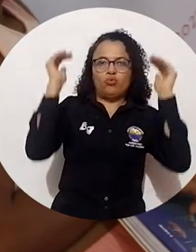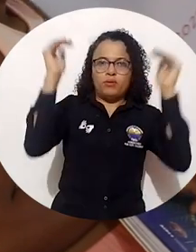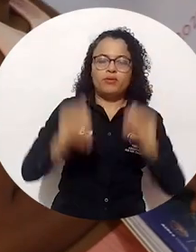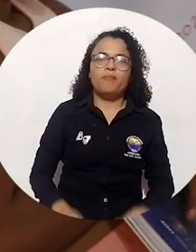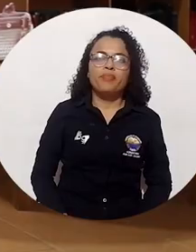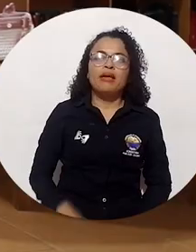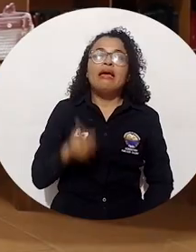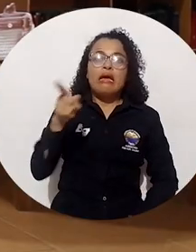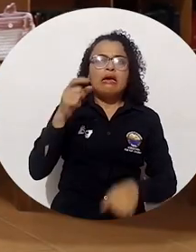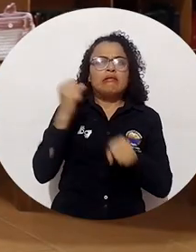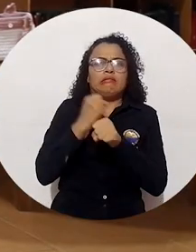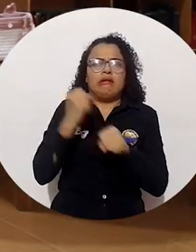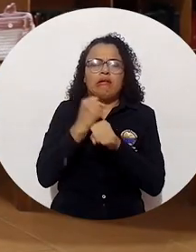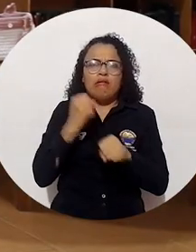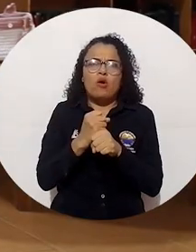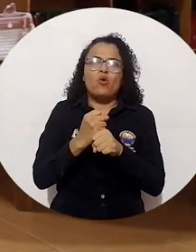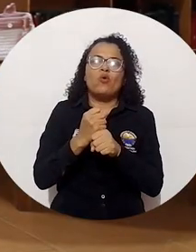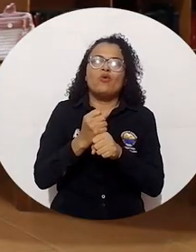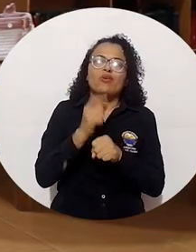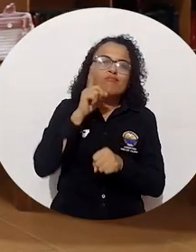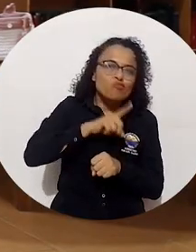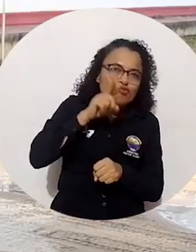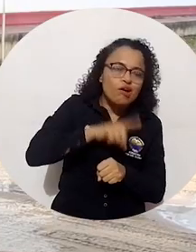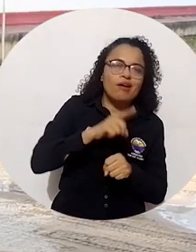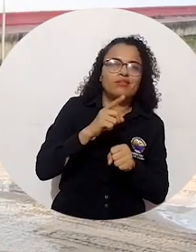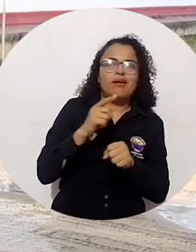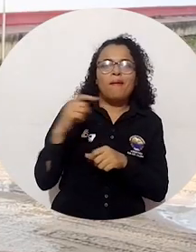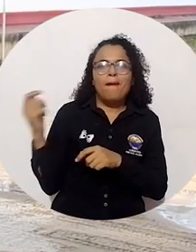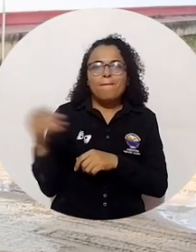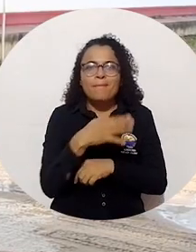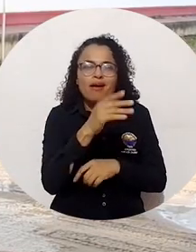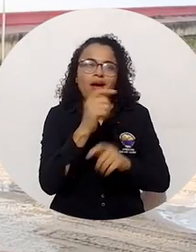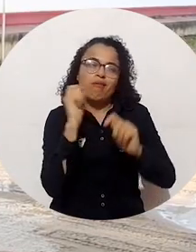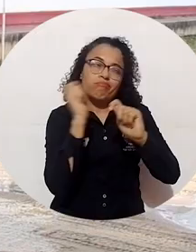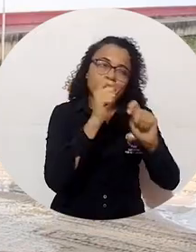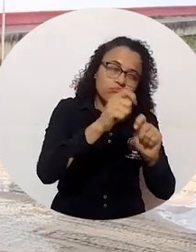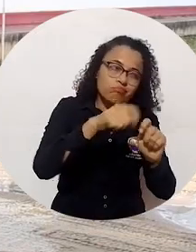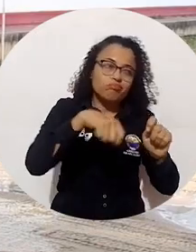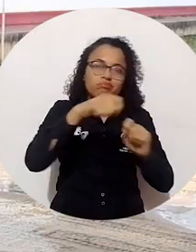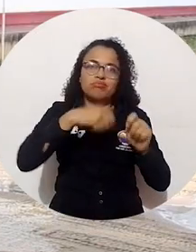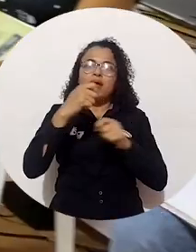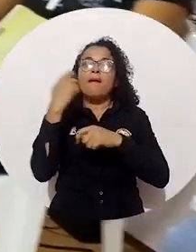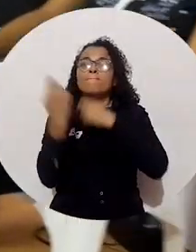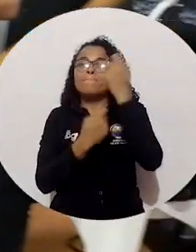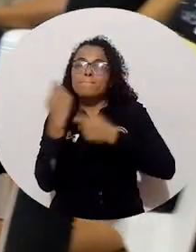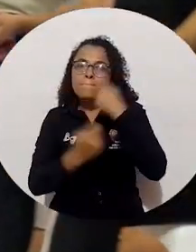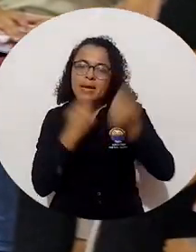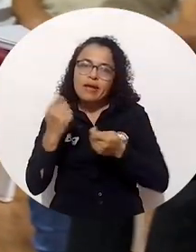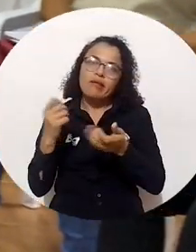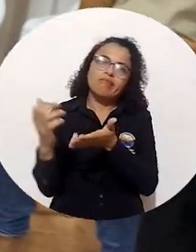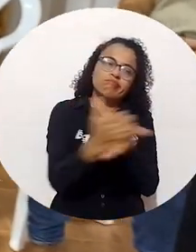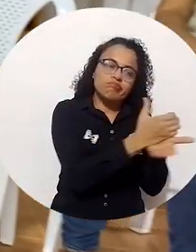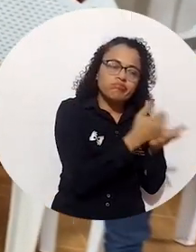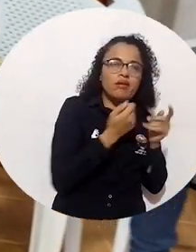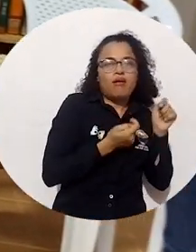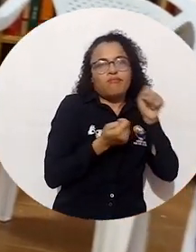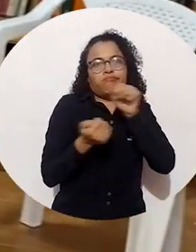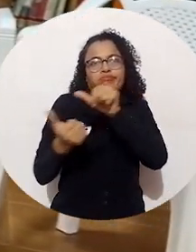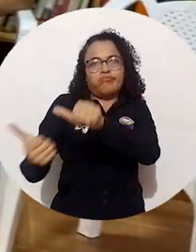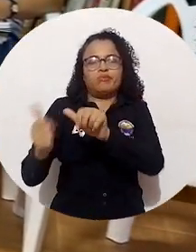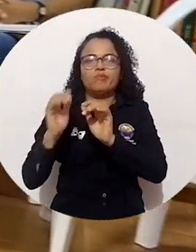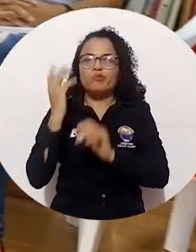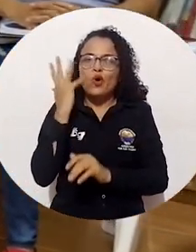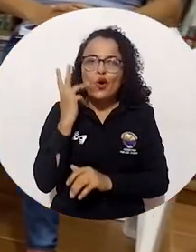salía muy temprano a pescar y luego vender el producido para garantizar el sustento diario. Habemos muchas madres cabeza de hogar,